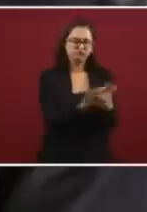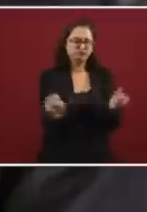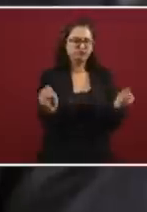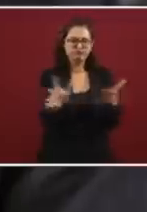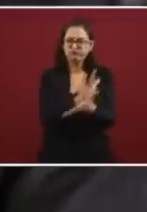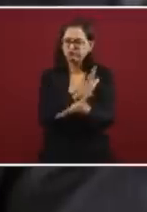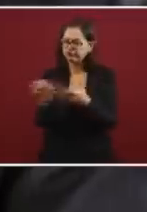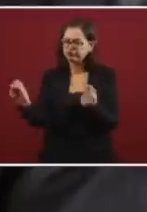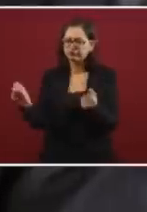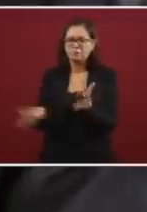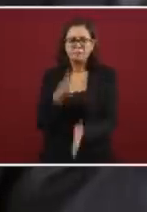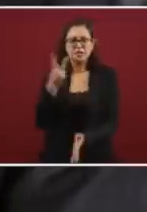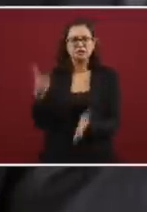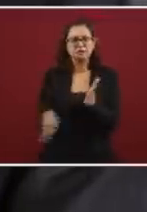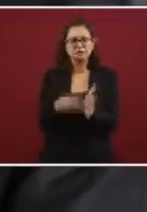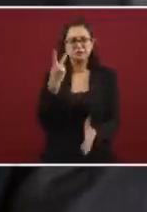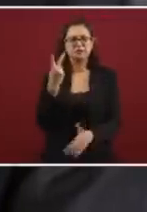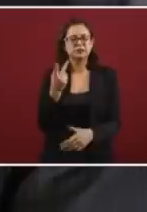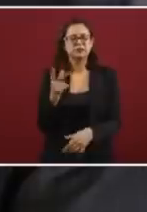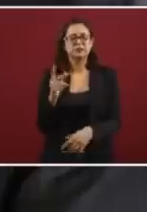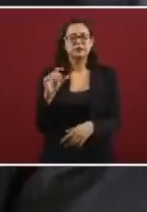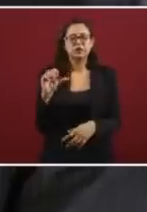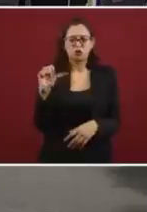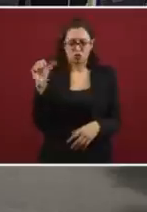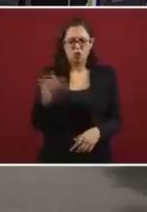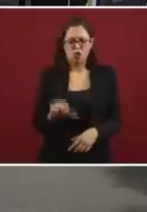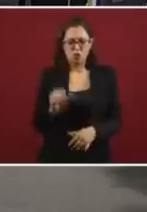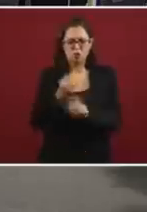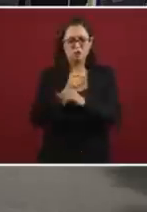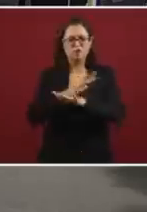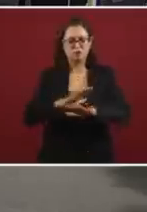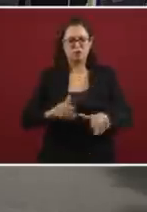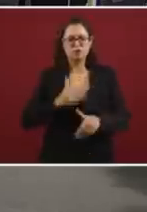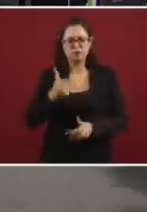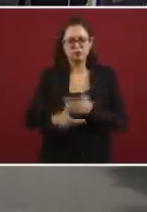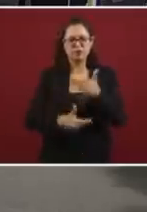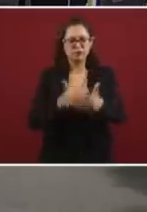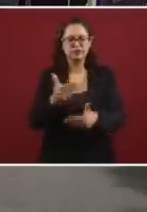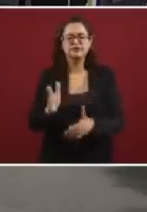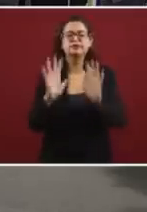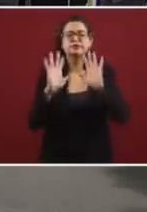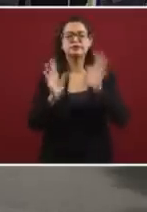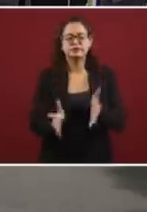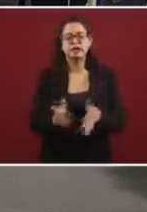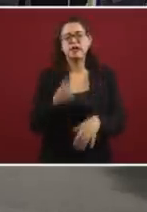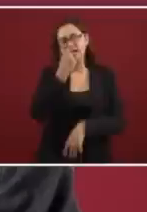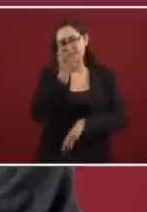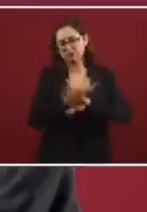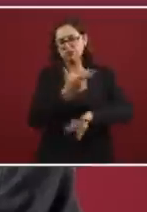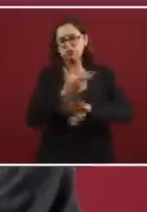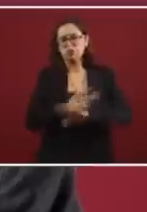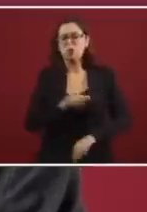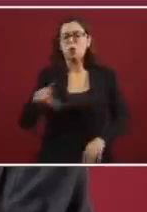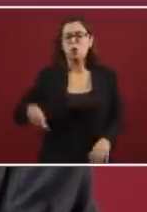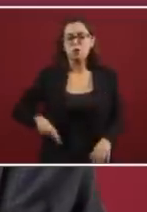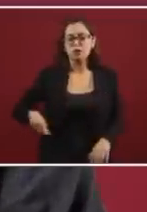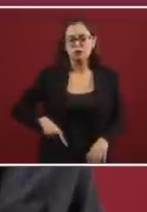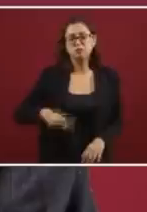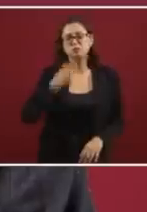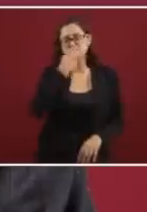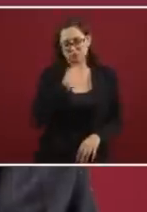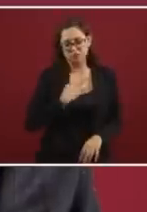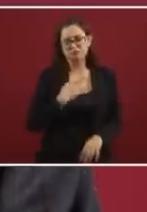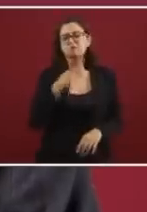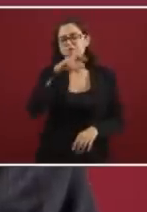informó del avance que se tiene ya han manifestado los del gobierno eeuu su preocupación